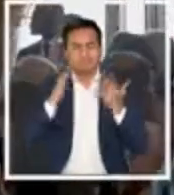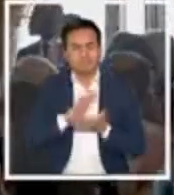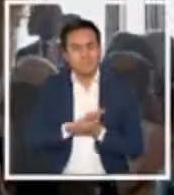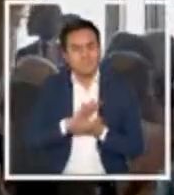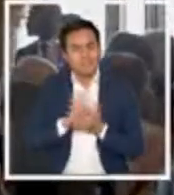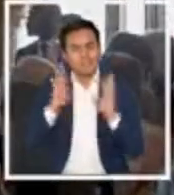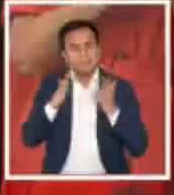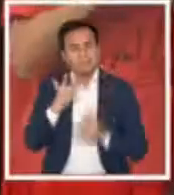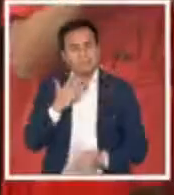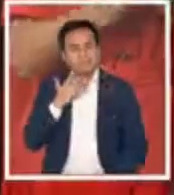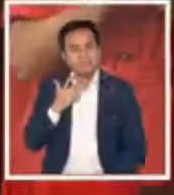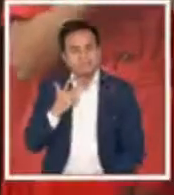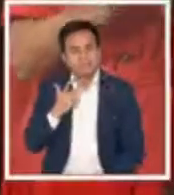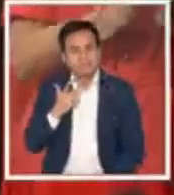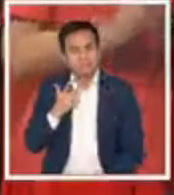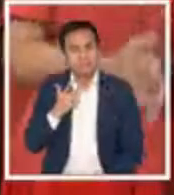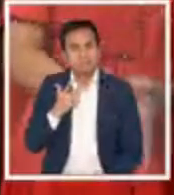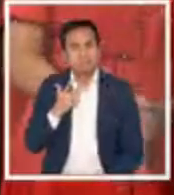Y es que...